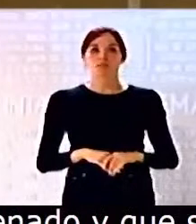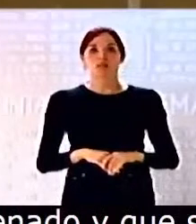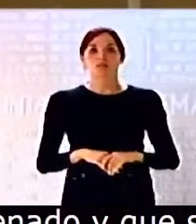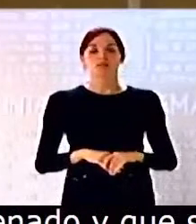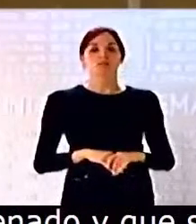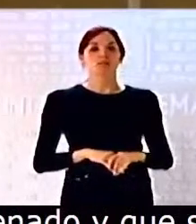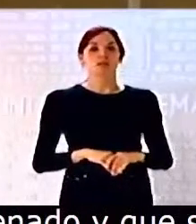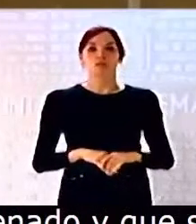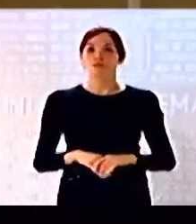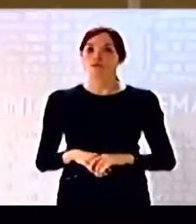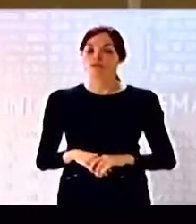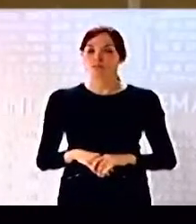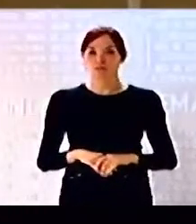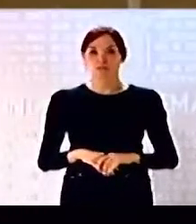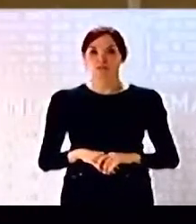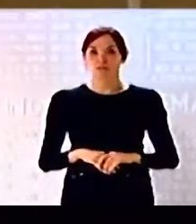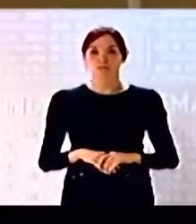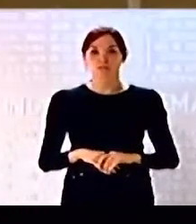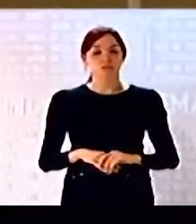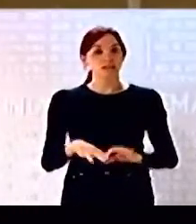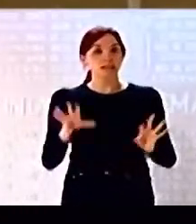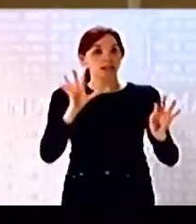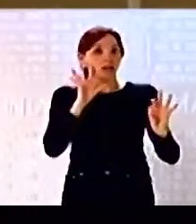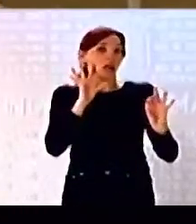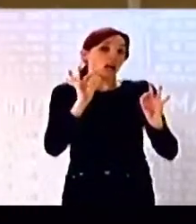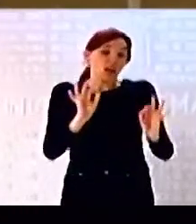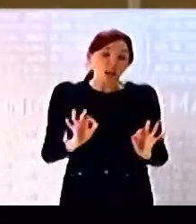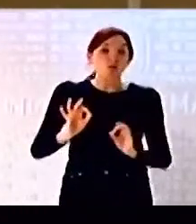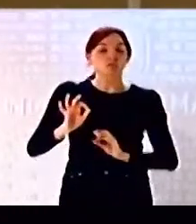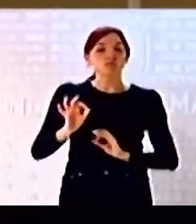Creo, no obstante, que tenemos que